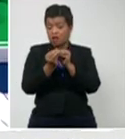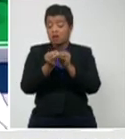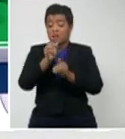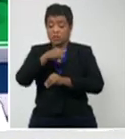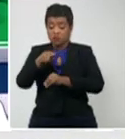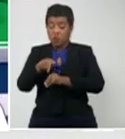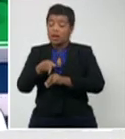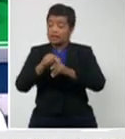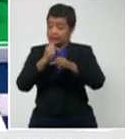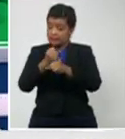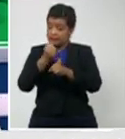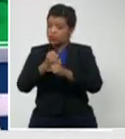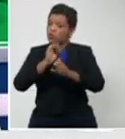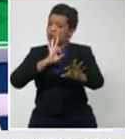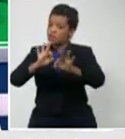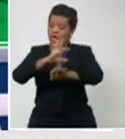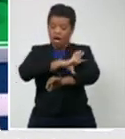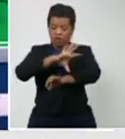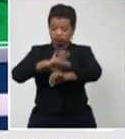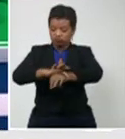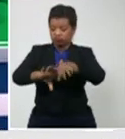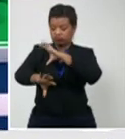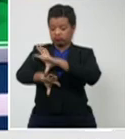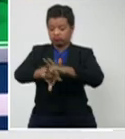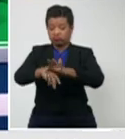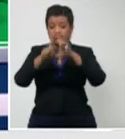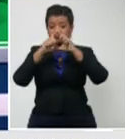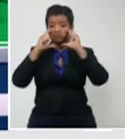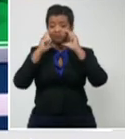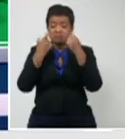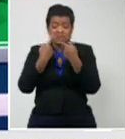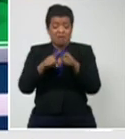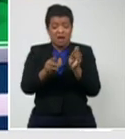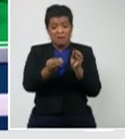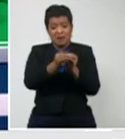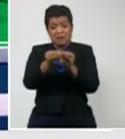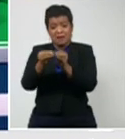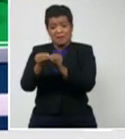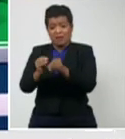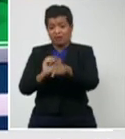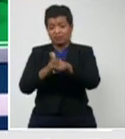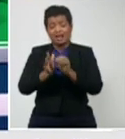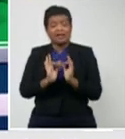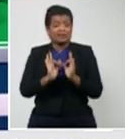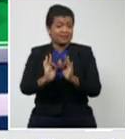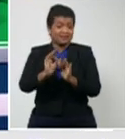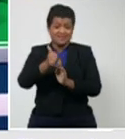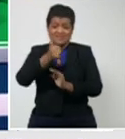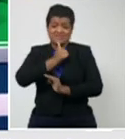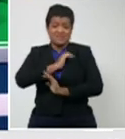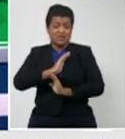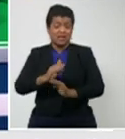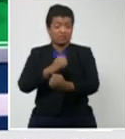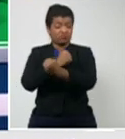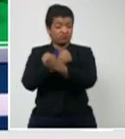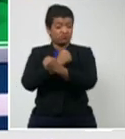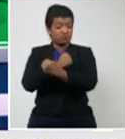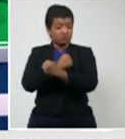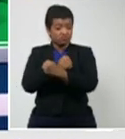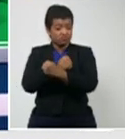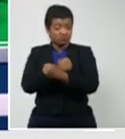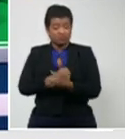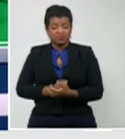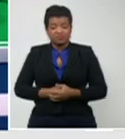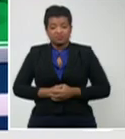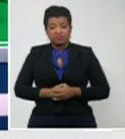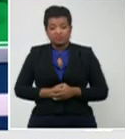que usan sus medios de protección, pero la contagiosidad de esta enfermedad es muy peligrosa. Como siempre digo,